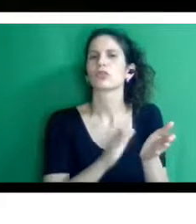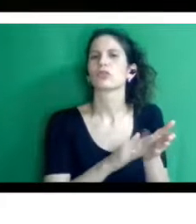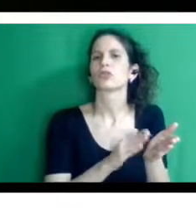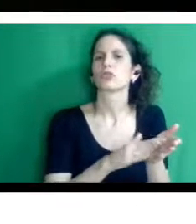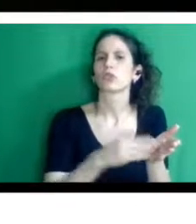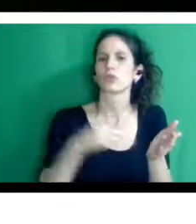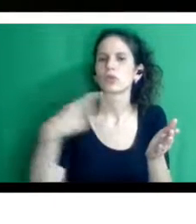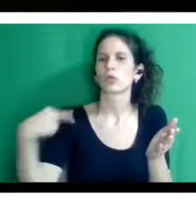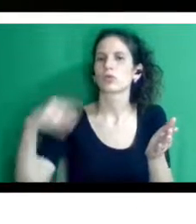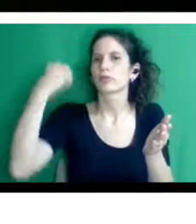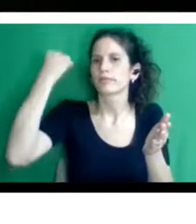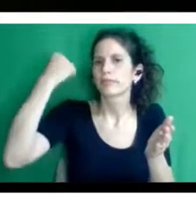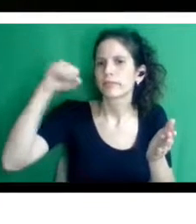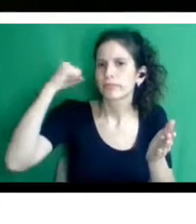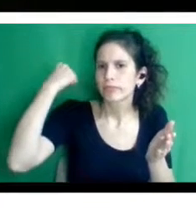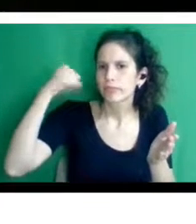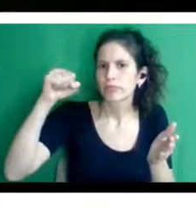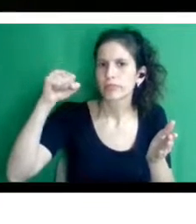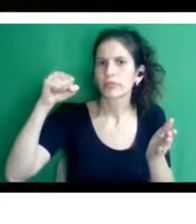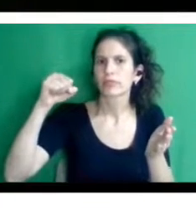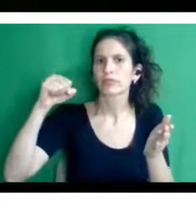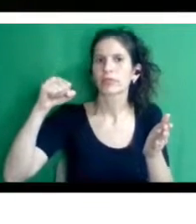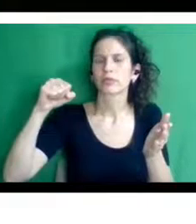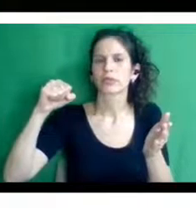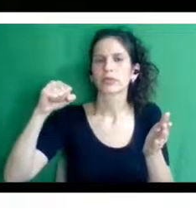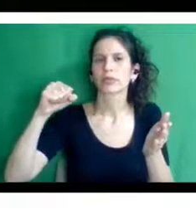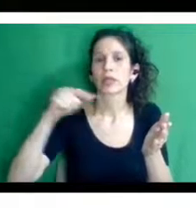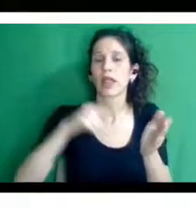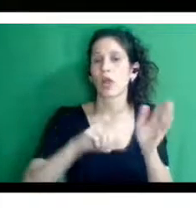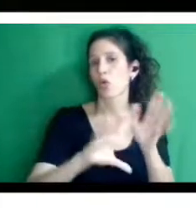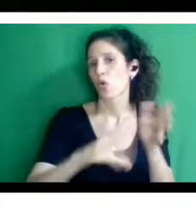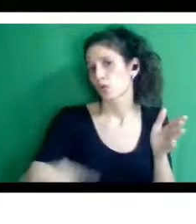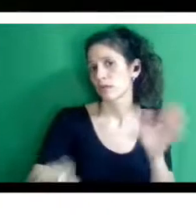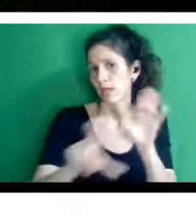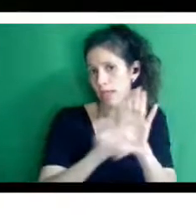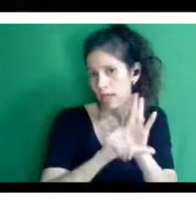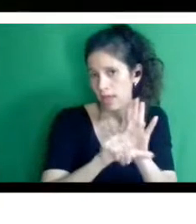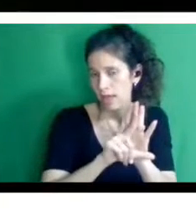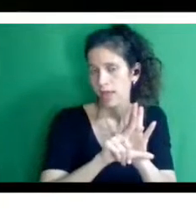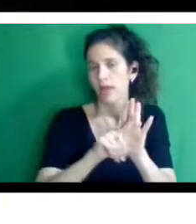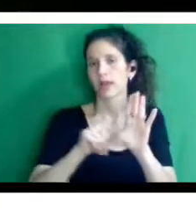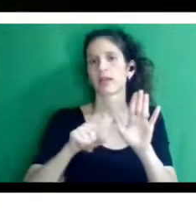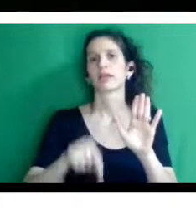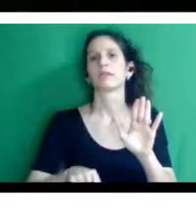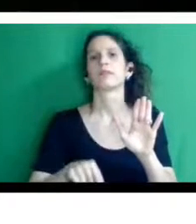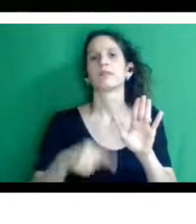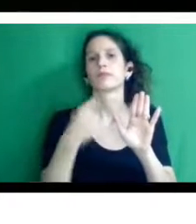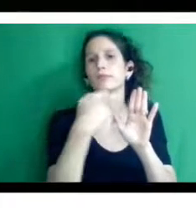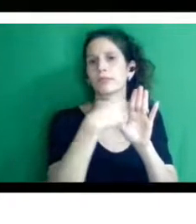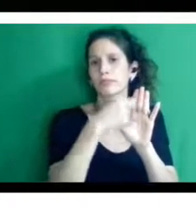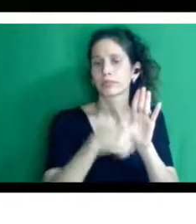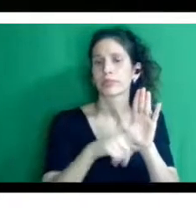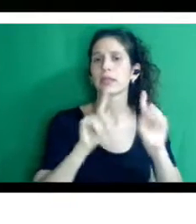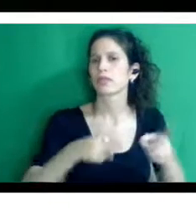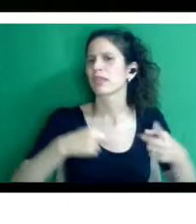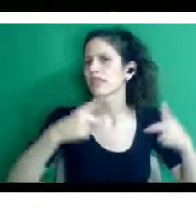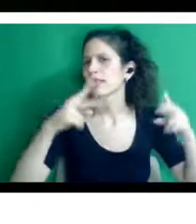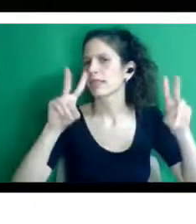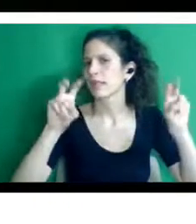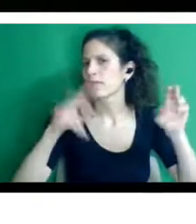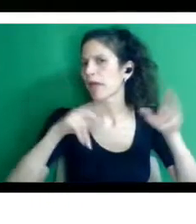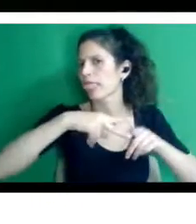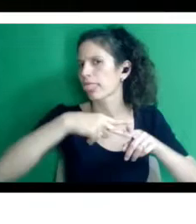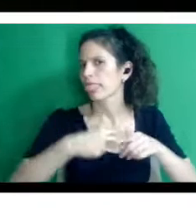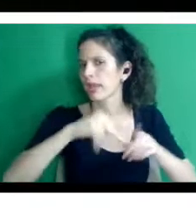requerimientos de índole legal y las primeras disposiciones de naturaleza técnica a fin de que sean tenidas en cuenta por